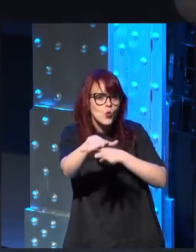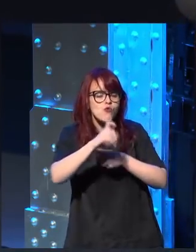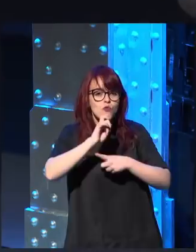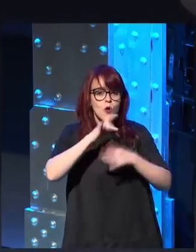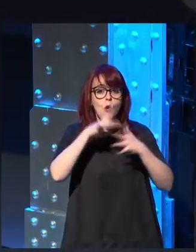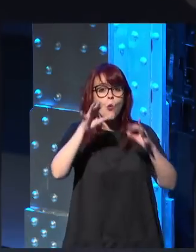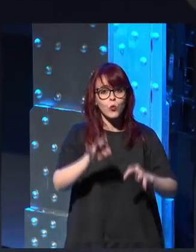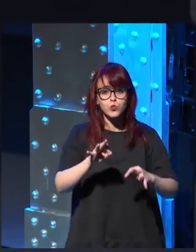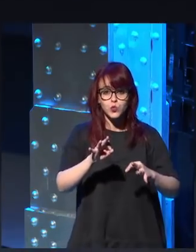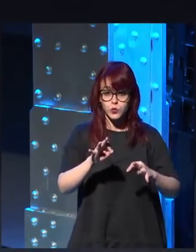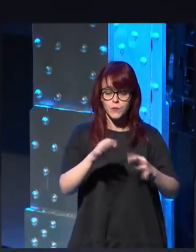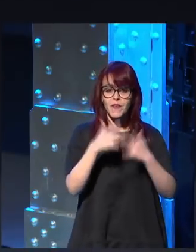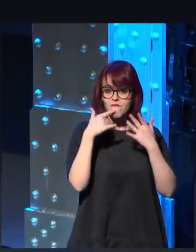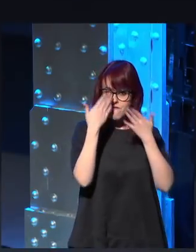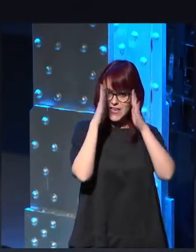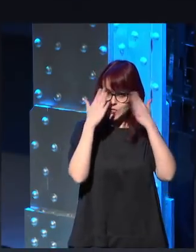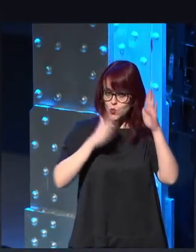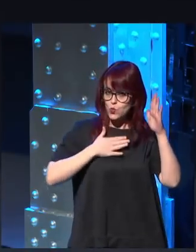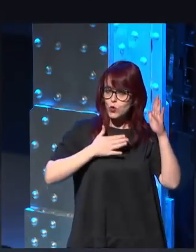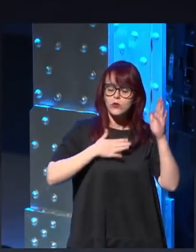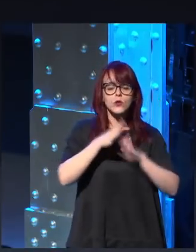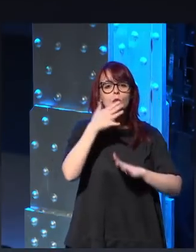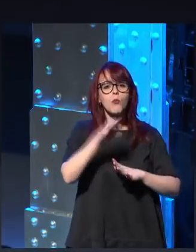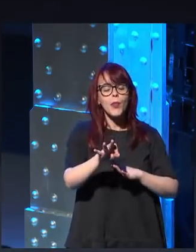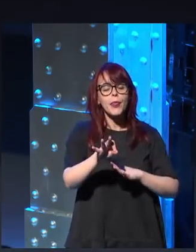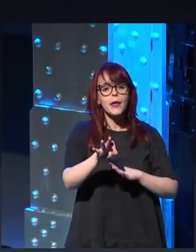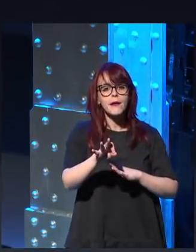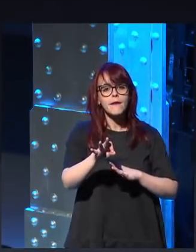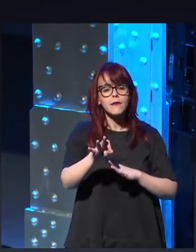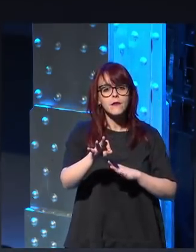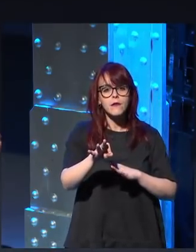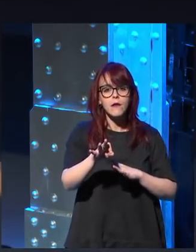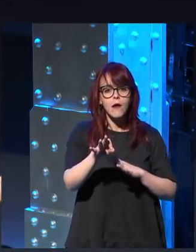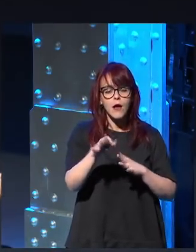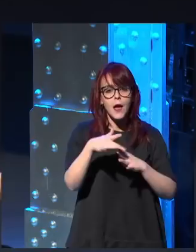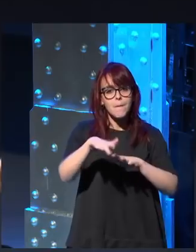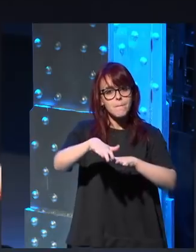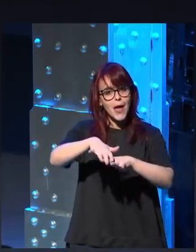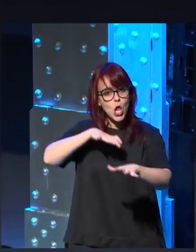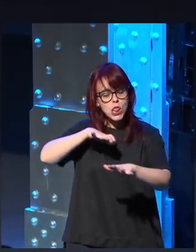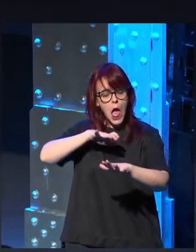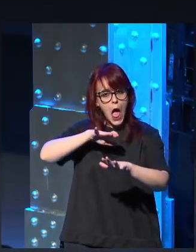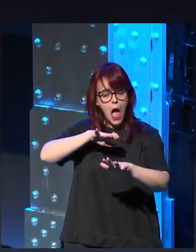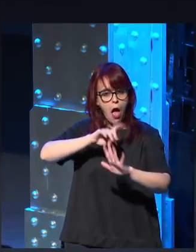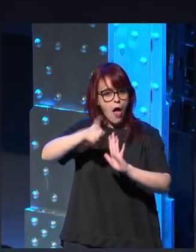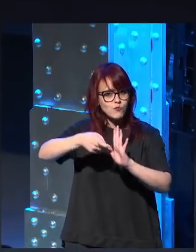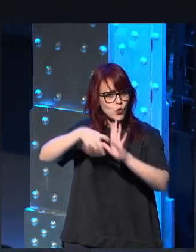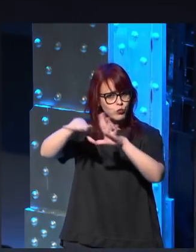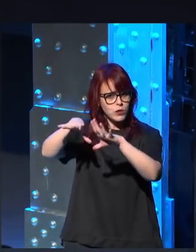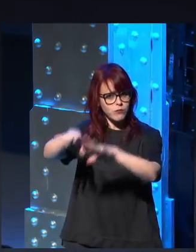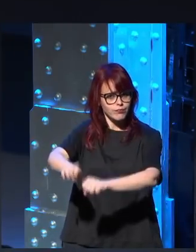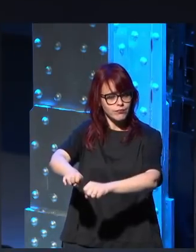lo miraba, según mi Facebook, Podemos gana con mayoría absoluta.